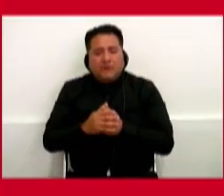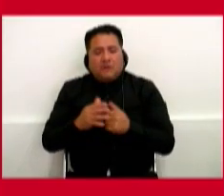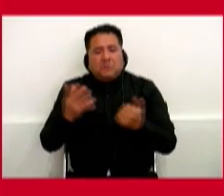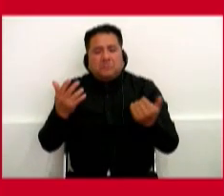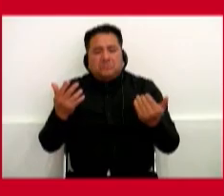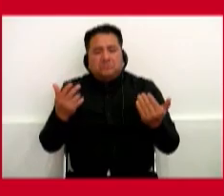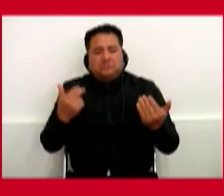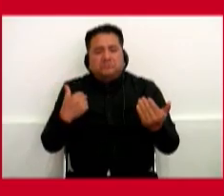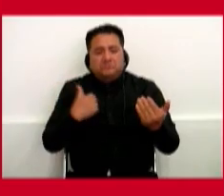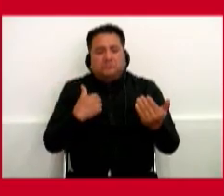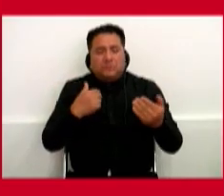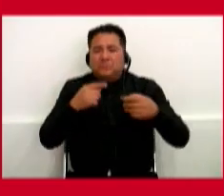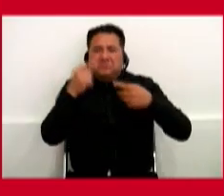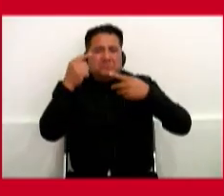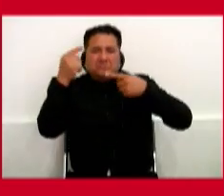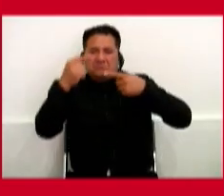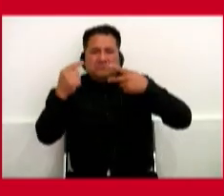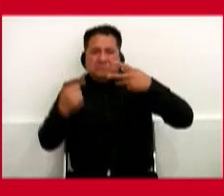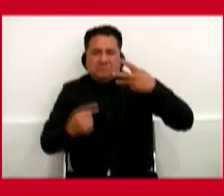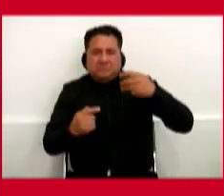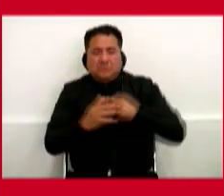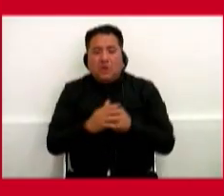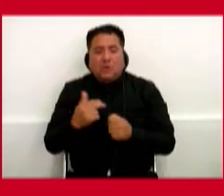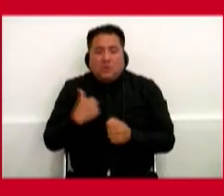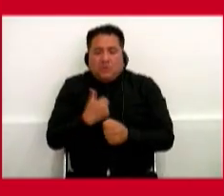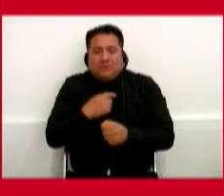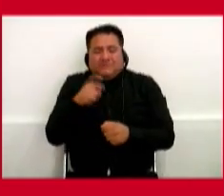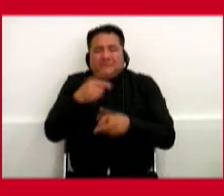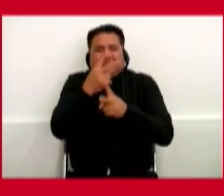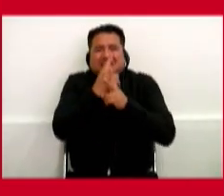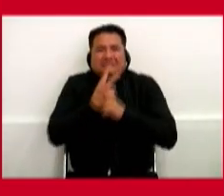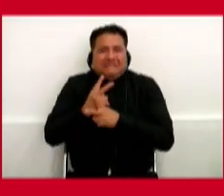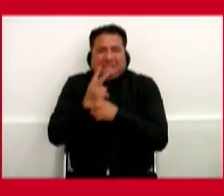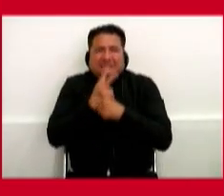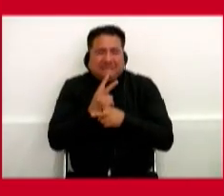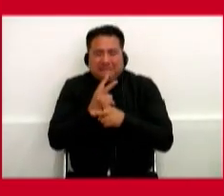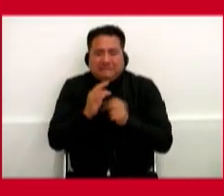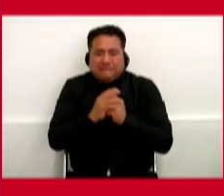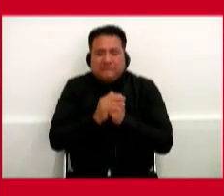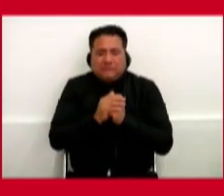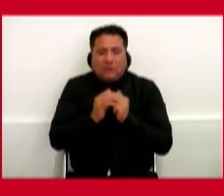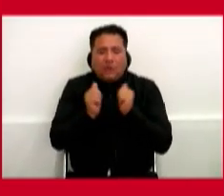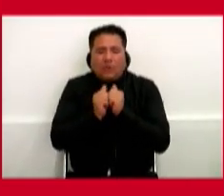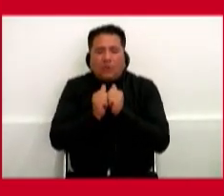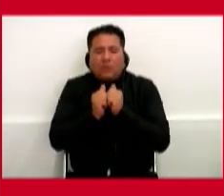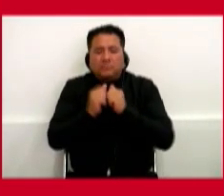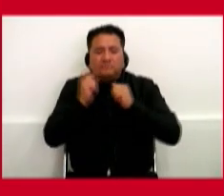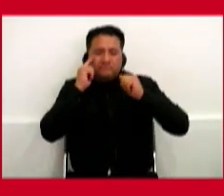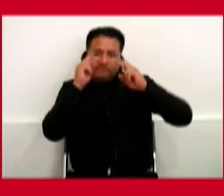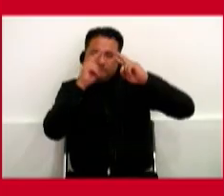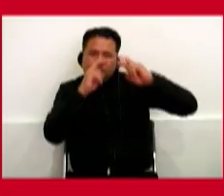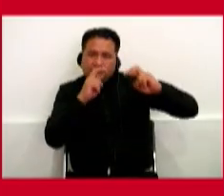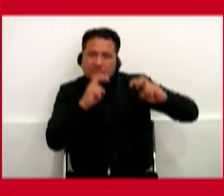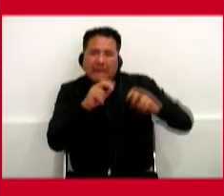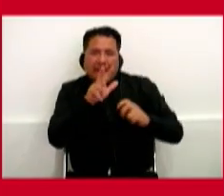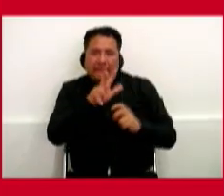nosotros debemos ser muy cuidadosos con los análisis de estabilidad, sobre todo cuando son en 3D,